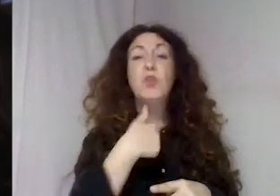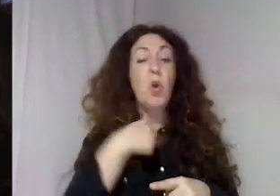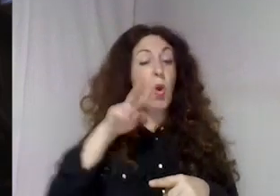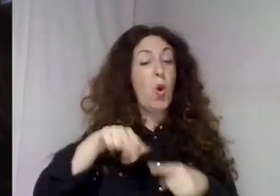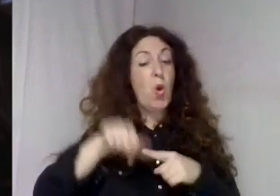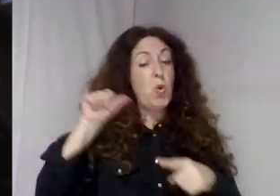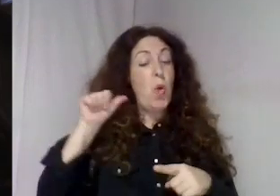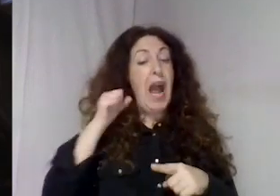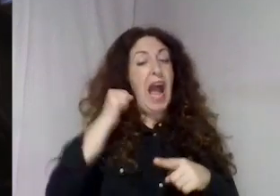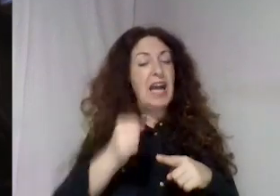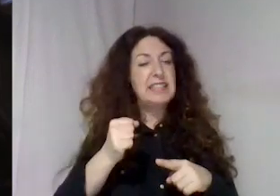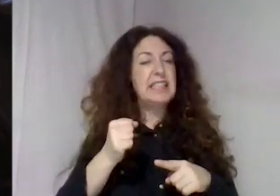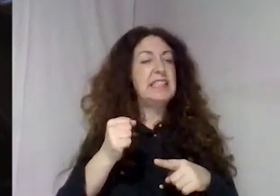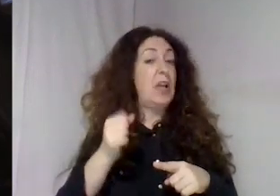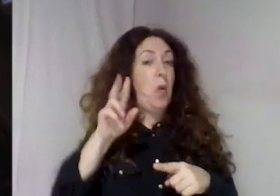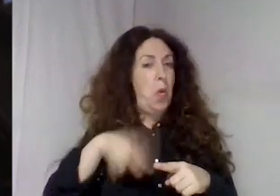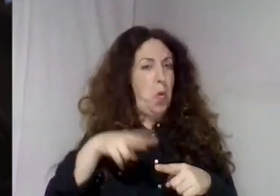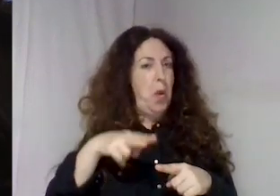Bueno, yo vine al curso